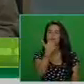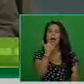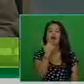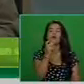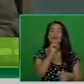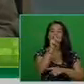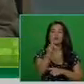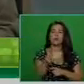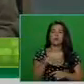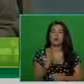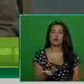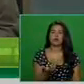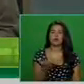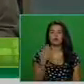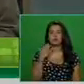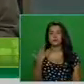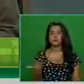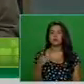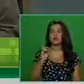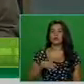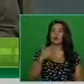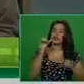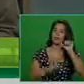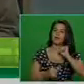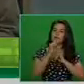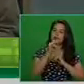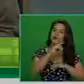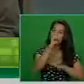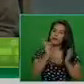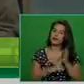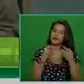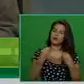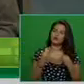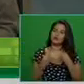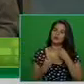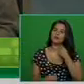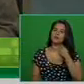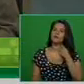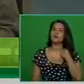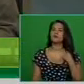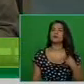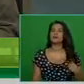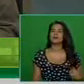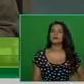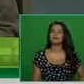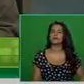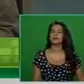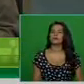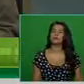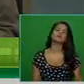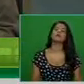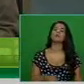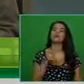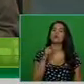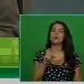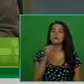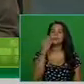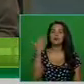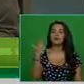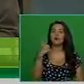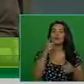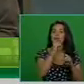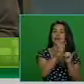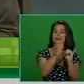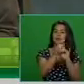referente al tema o a nuestro invitado. Y de igual forma puede conocer todos los detalles de esta y otras entrevistas a través de nuestro portal en la web